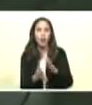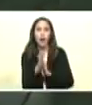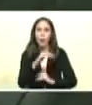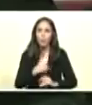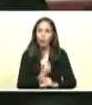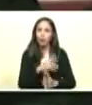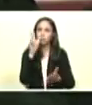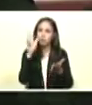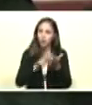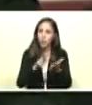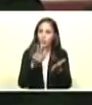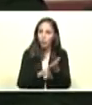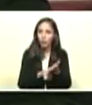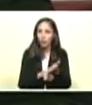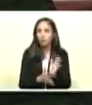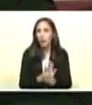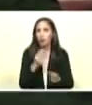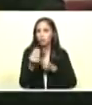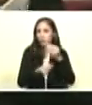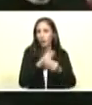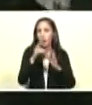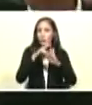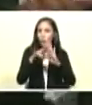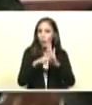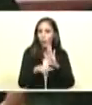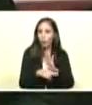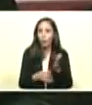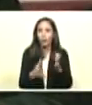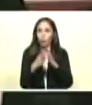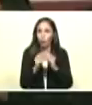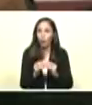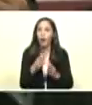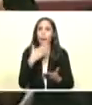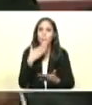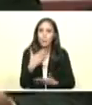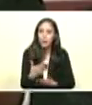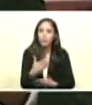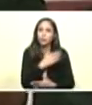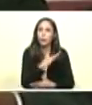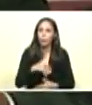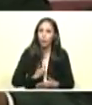y auditada, pues y cumplan con todos sus requisitos, se les permitirá